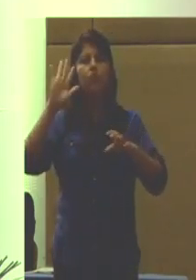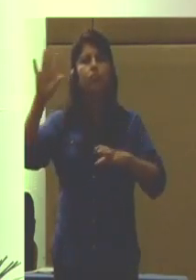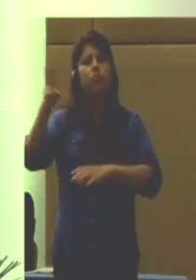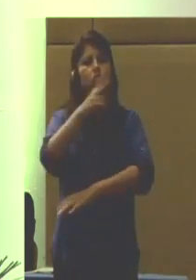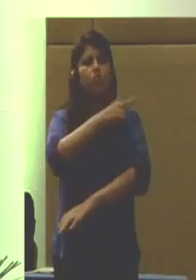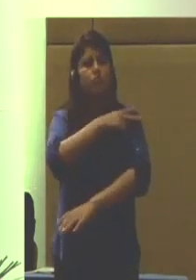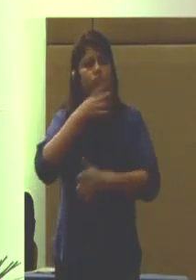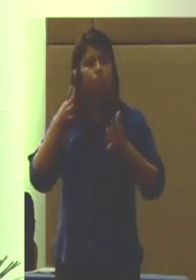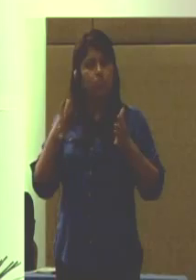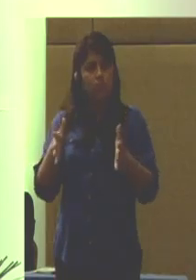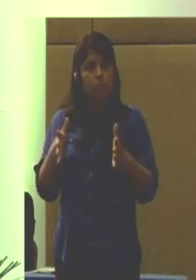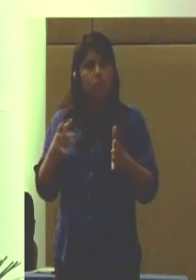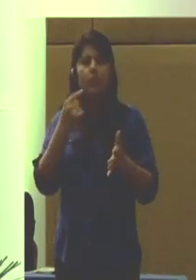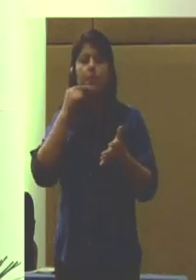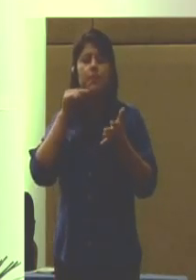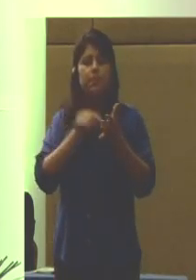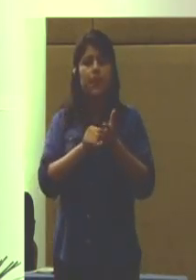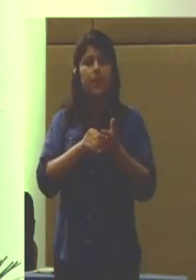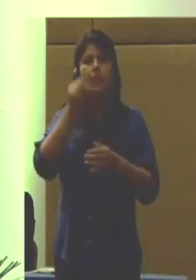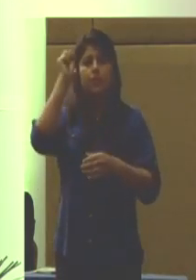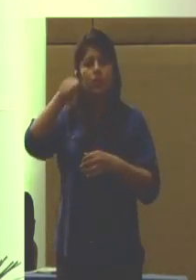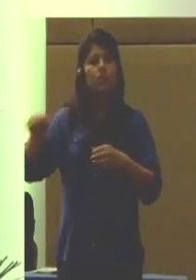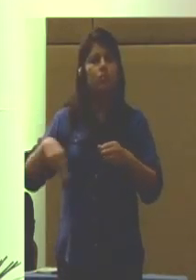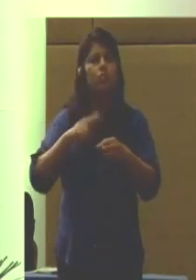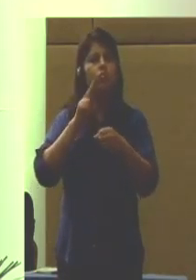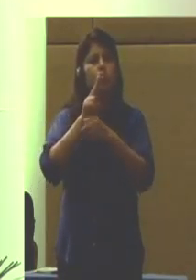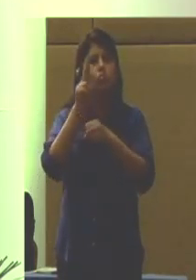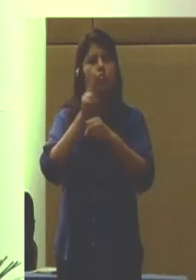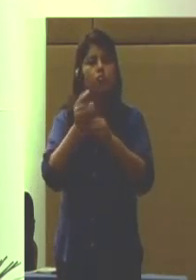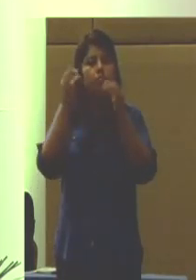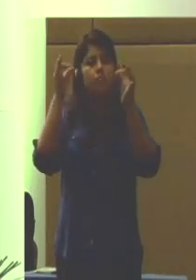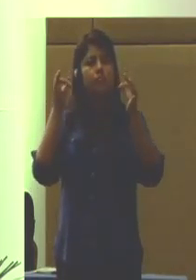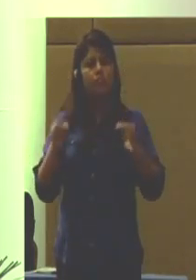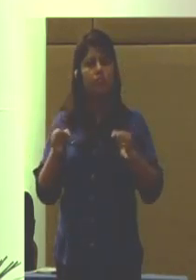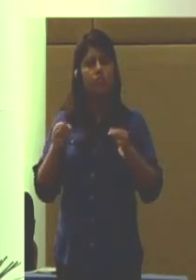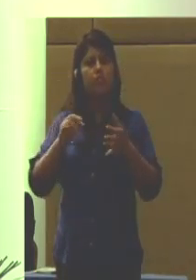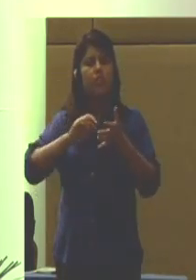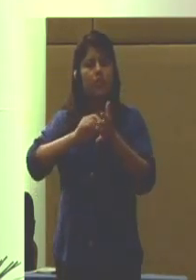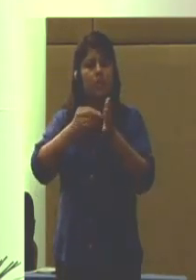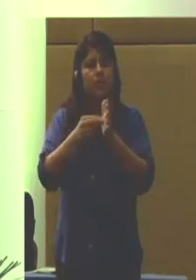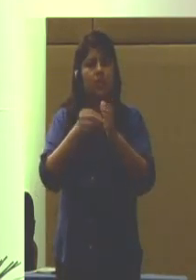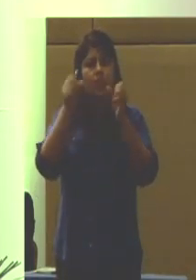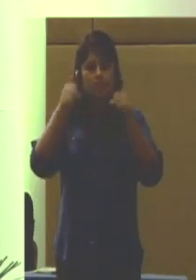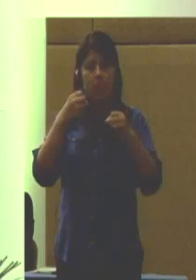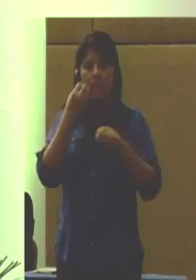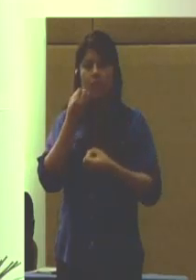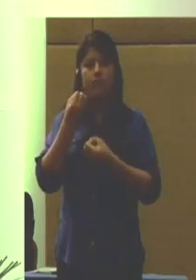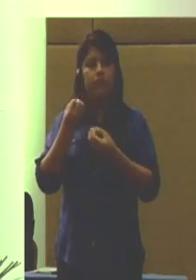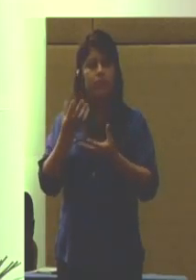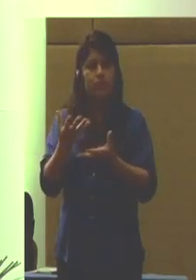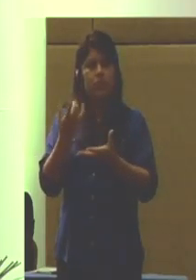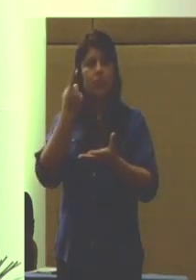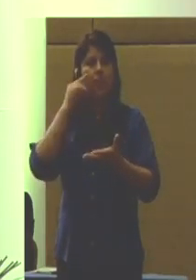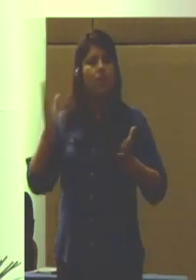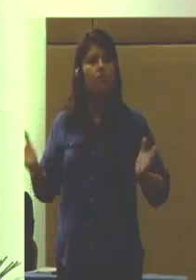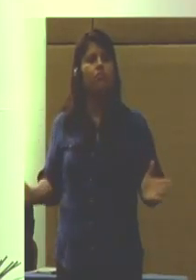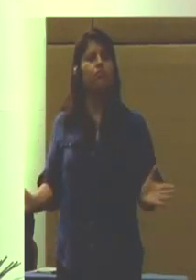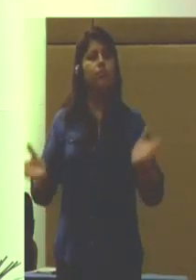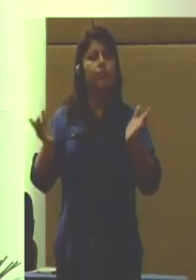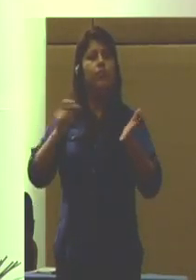que esos profesores utilicen adecuadamente esta hemeroteca y le impulsen a los niños